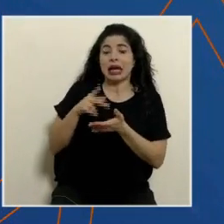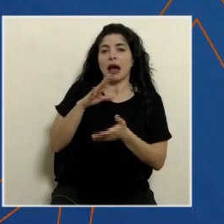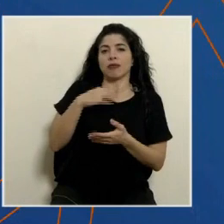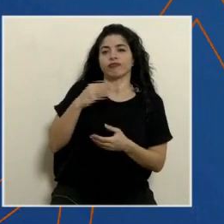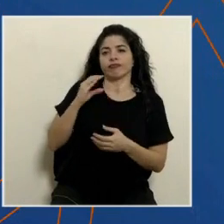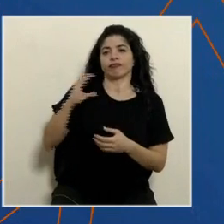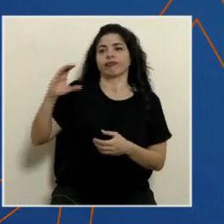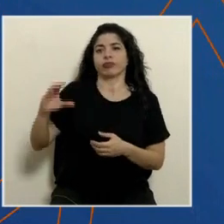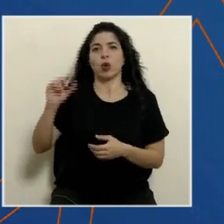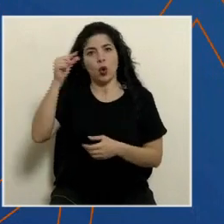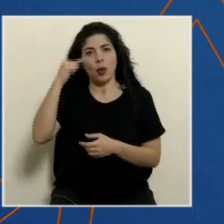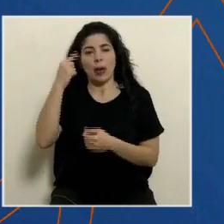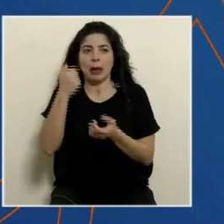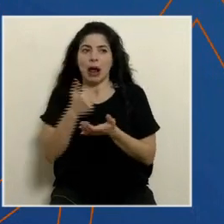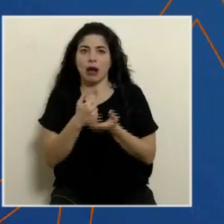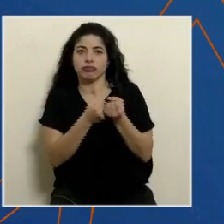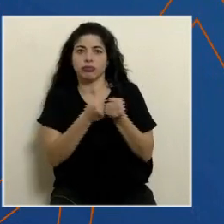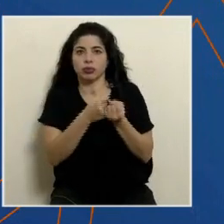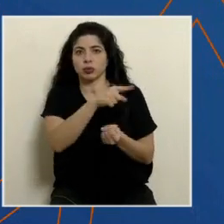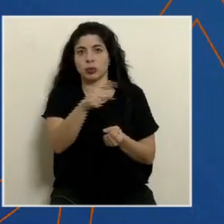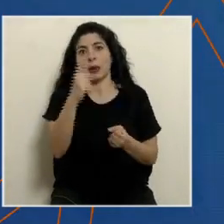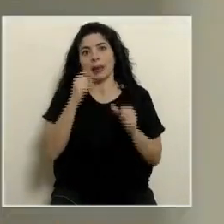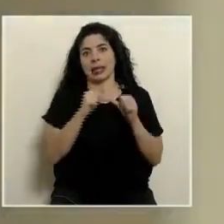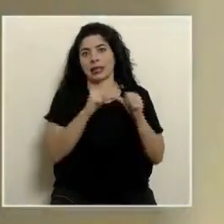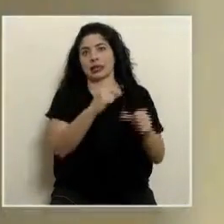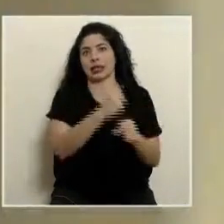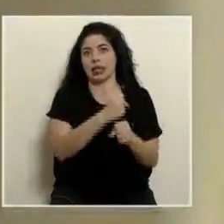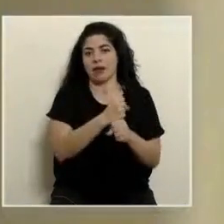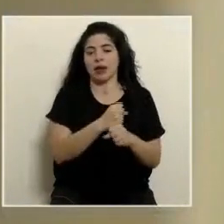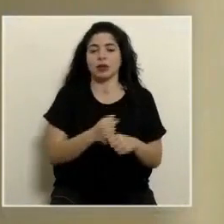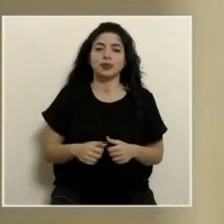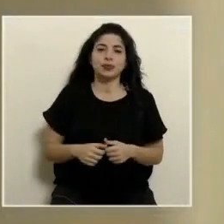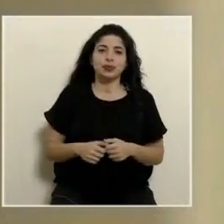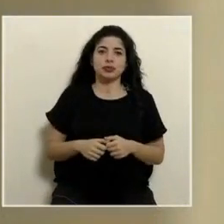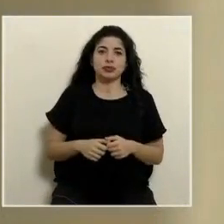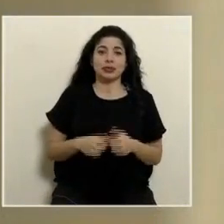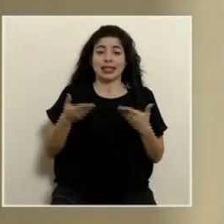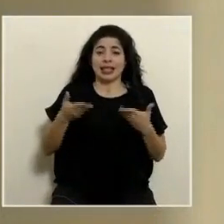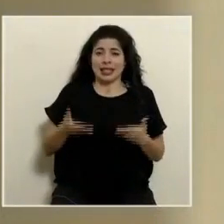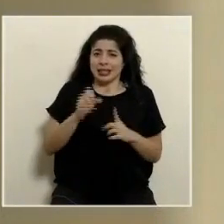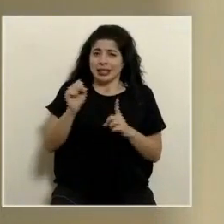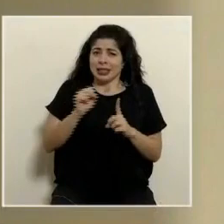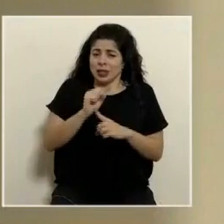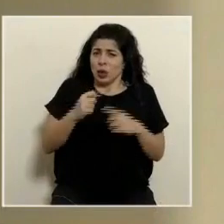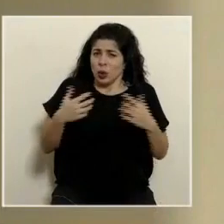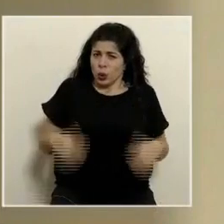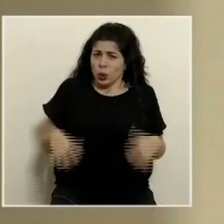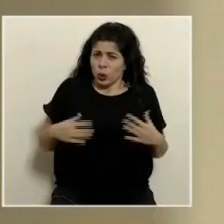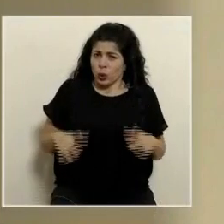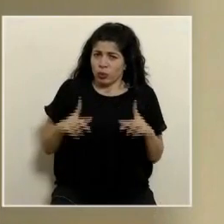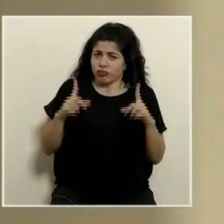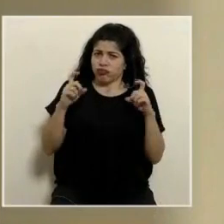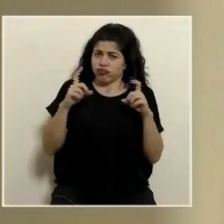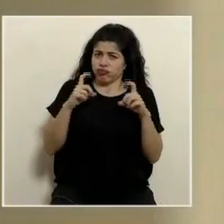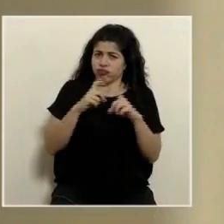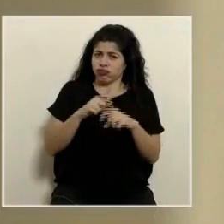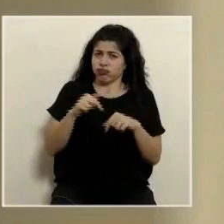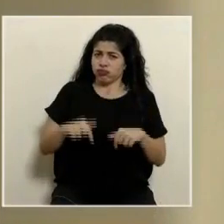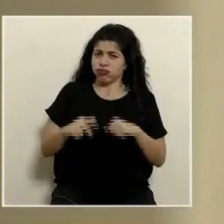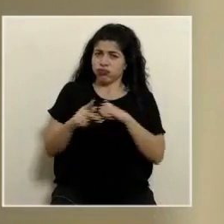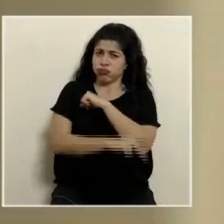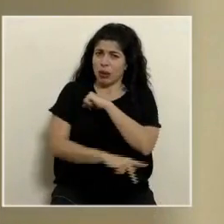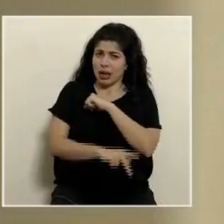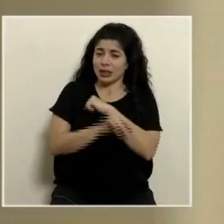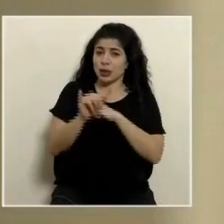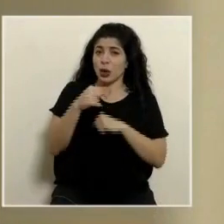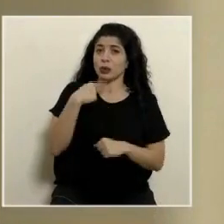el empleo en esta coyuntura. Es una situación compleja la que vive el país, y como lo dije en